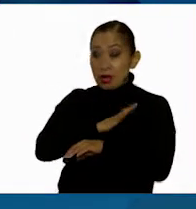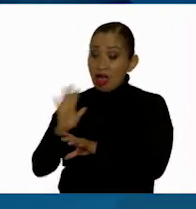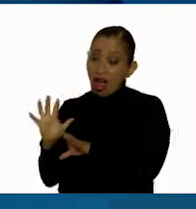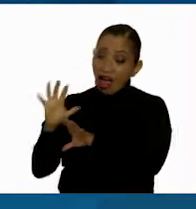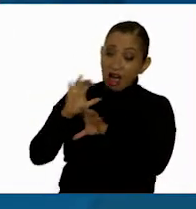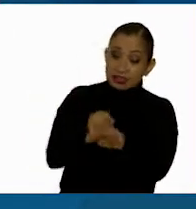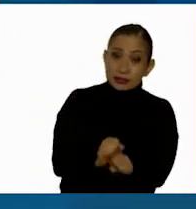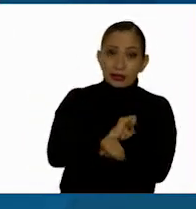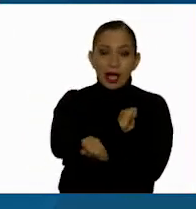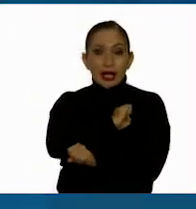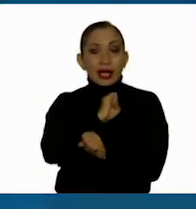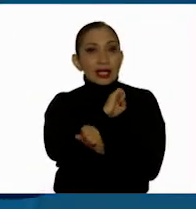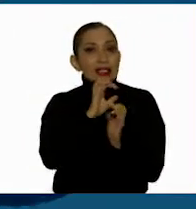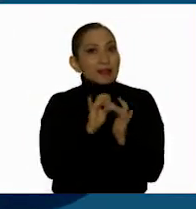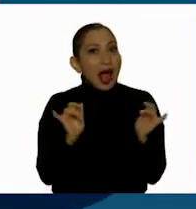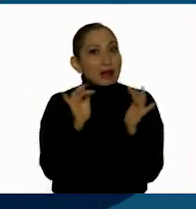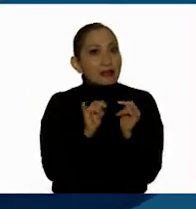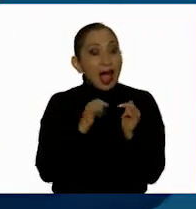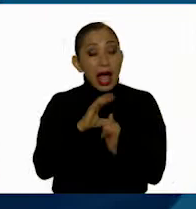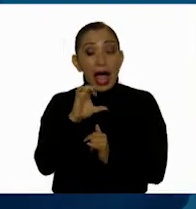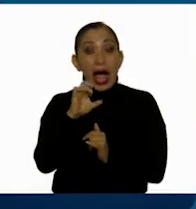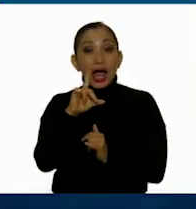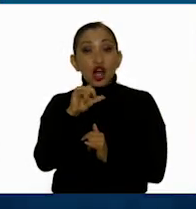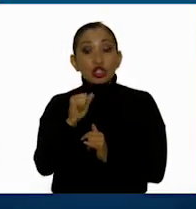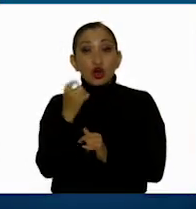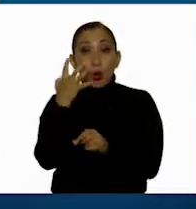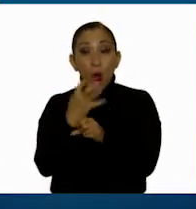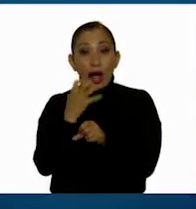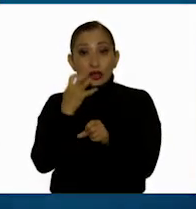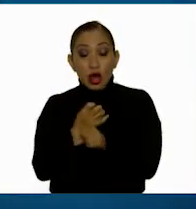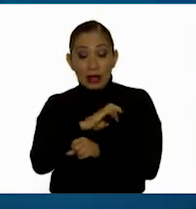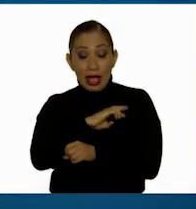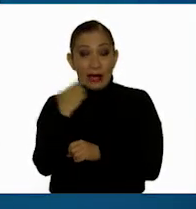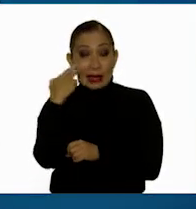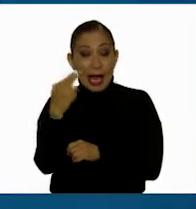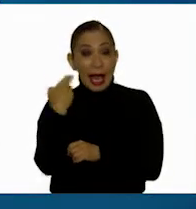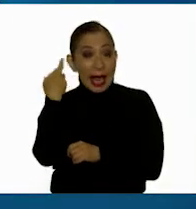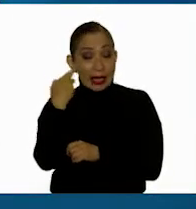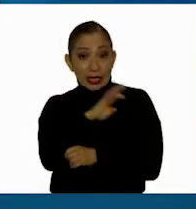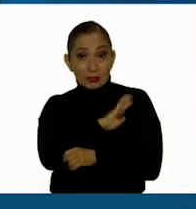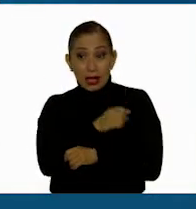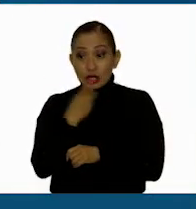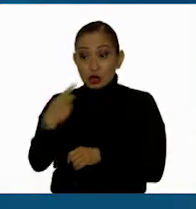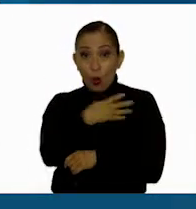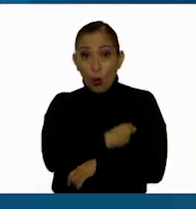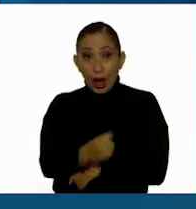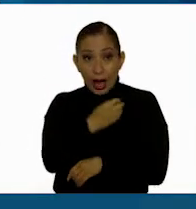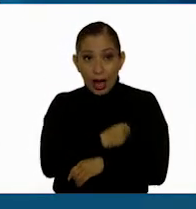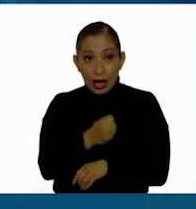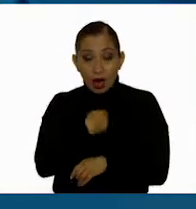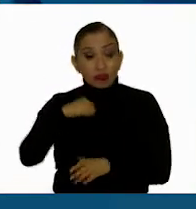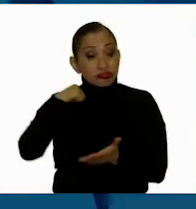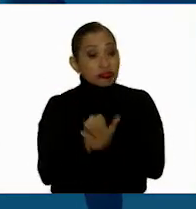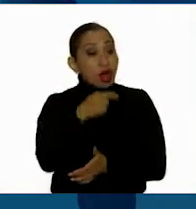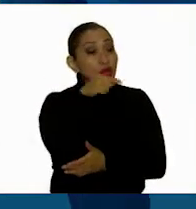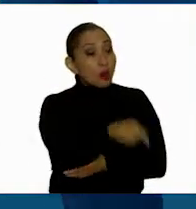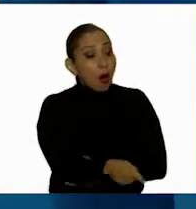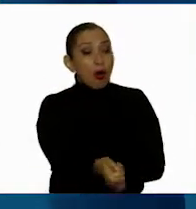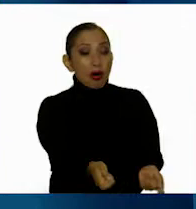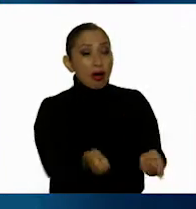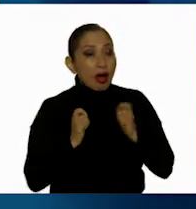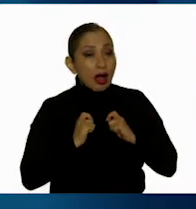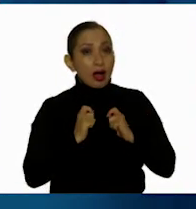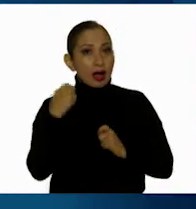por Francia y tanto Carlos IV, monarca español, como su hijo y heredero Fernando VII son obligados a